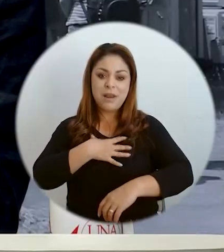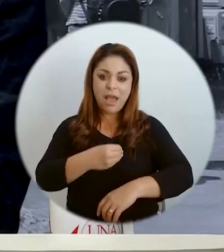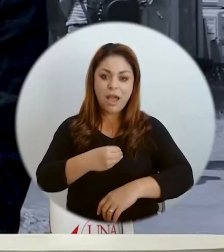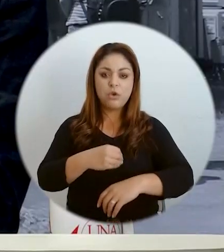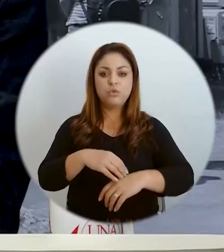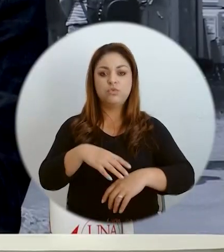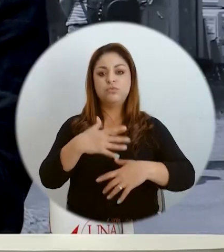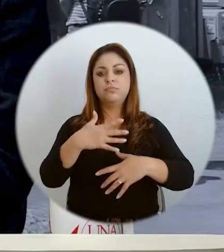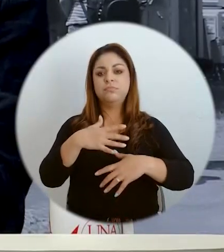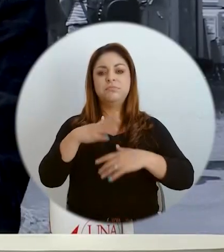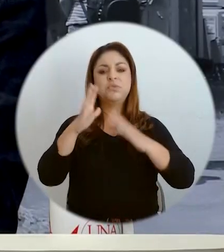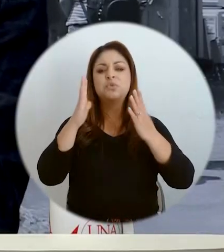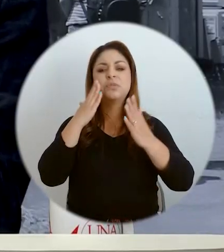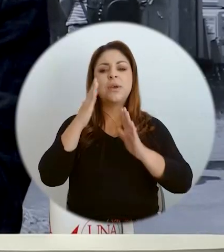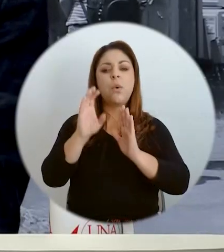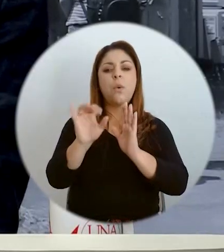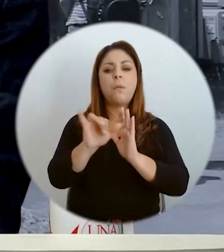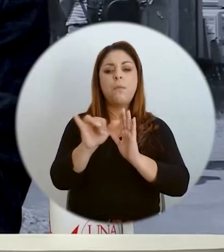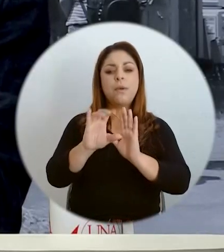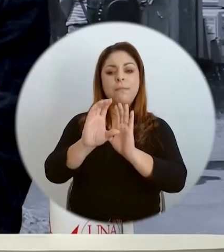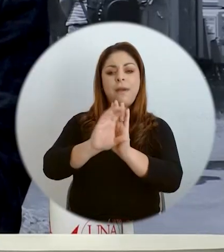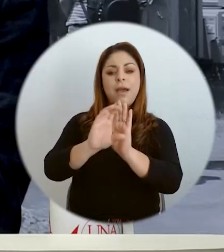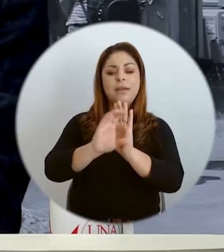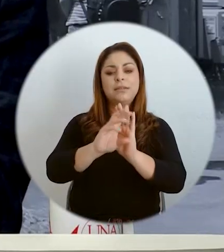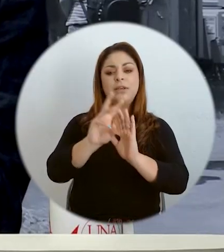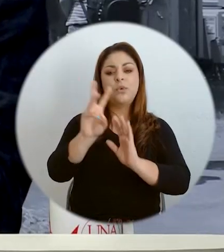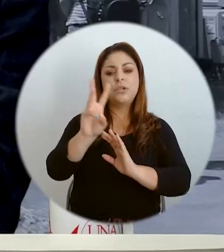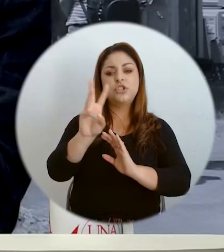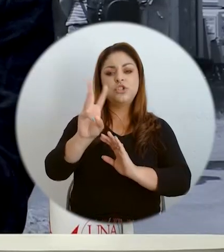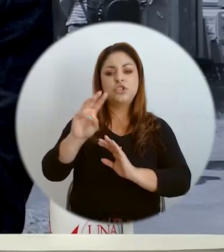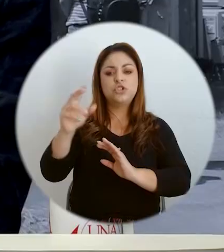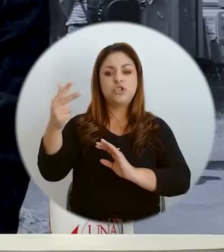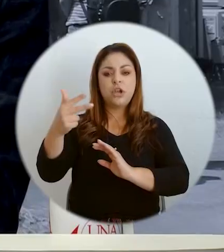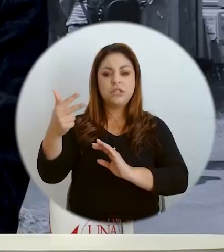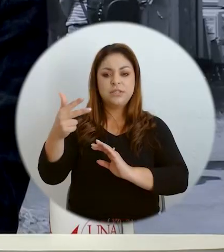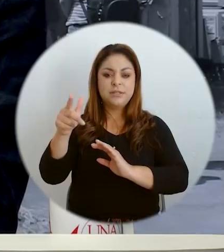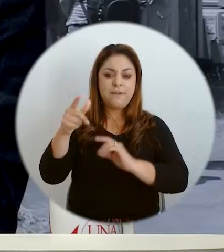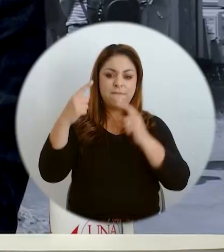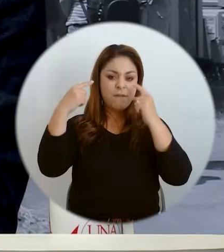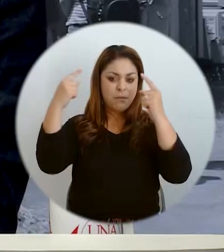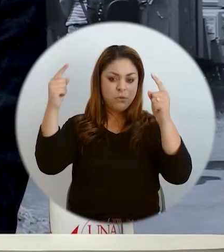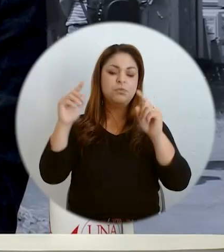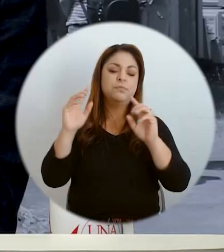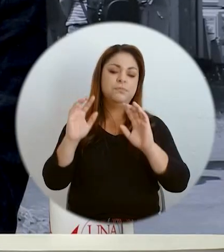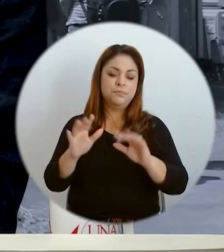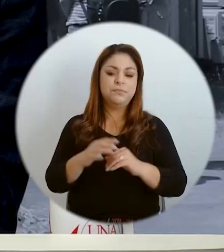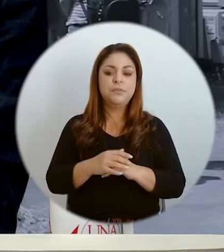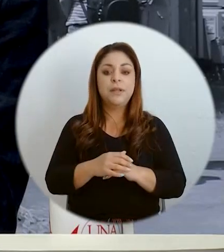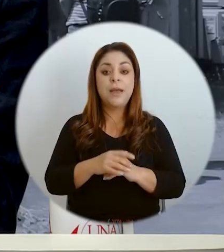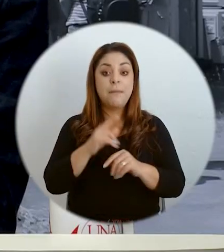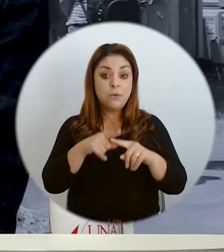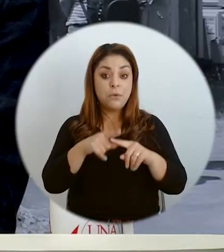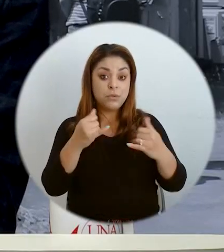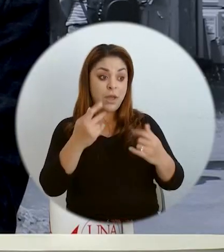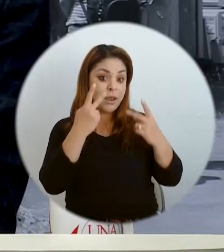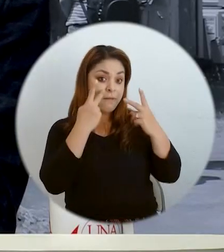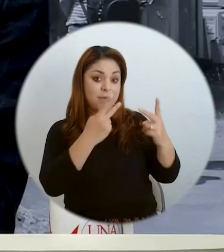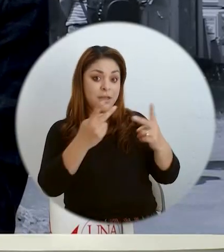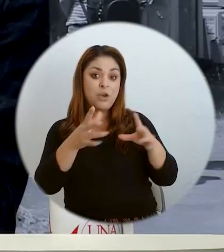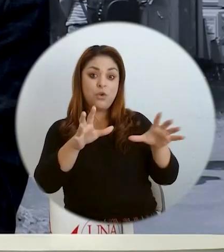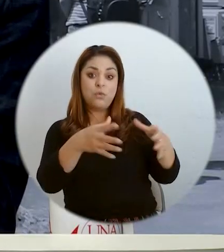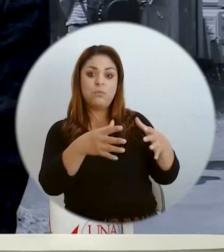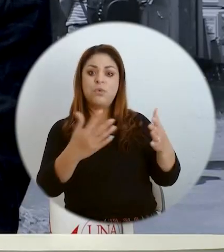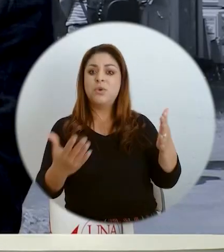claro, de cierta edad, un poco esta imagen de Winston Churchill, ¿verdad? Si vemos ahora los